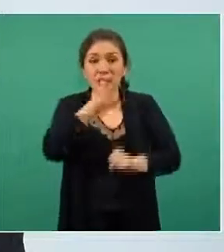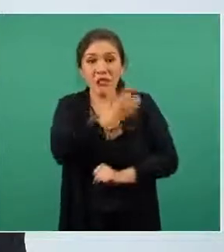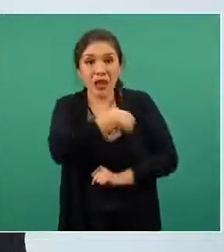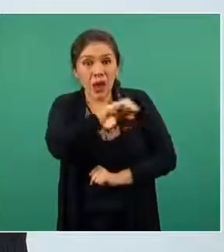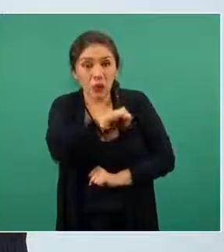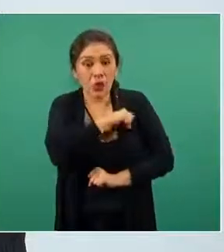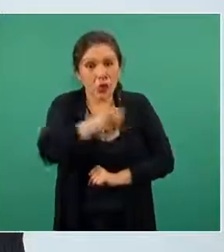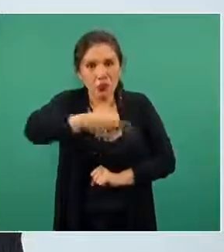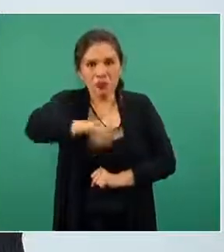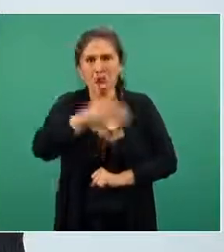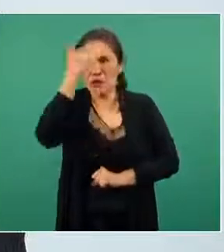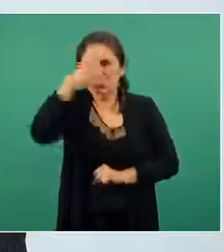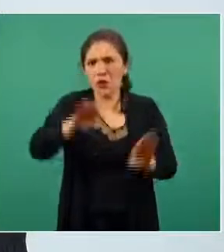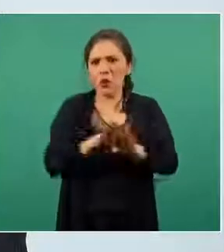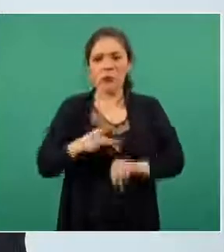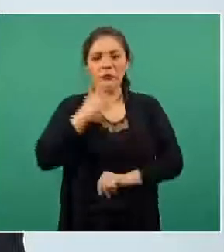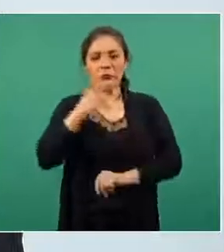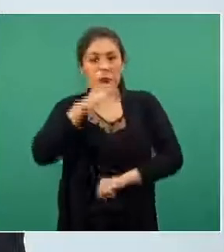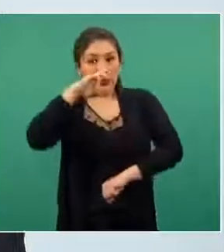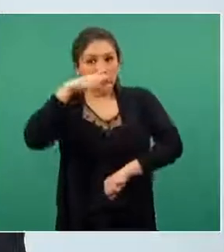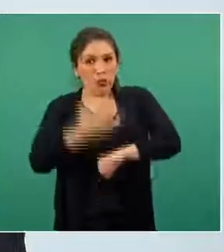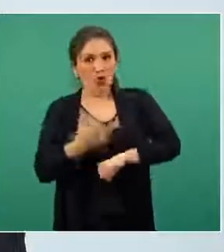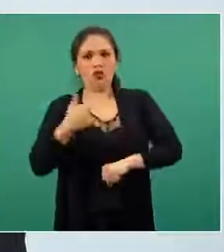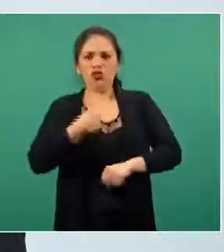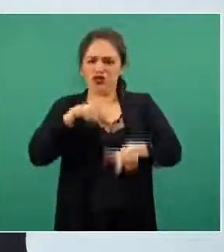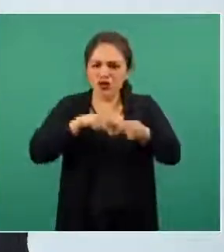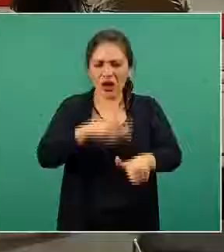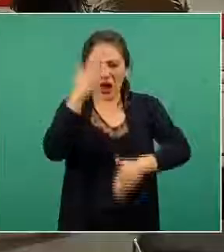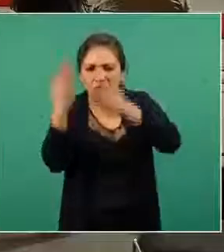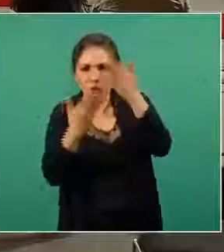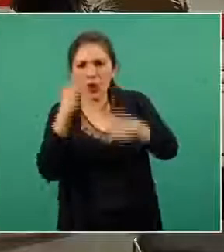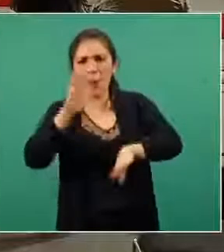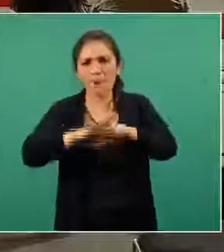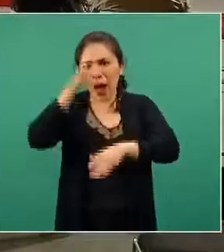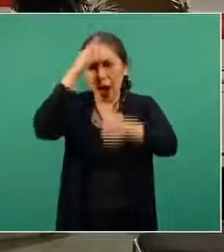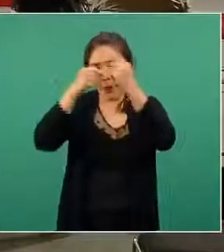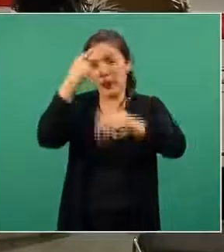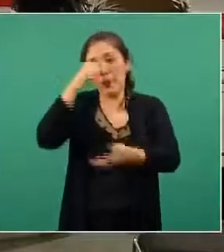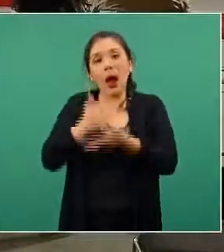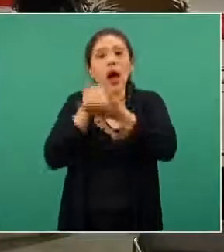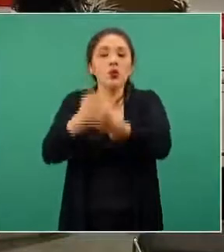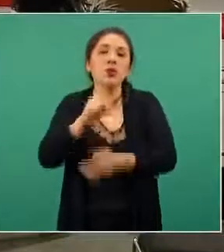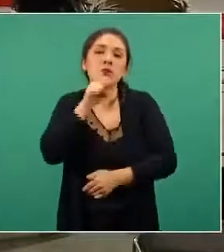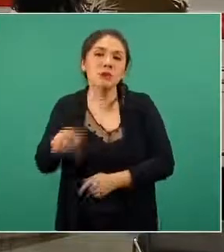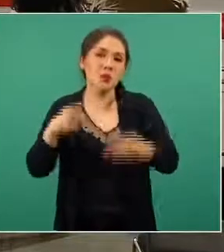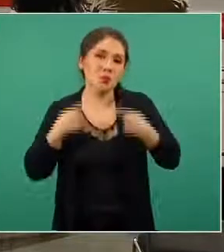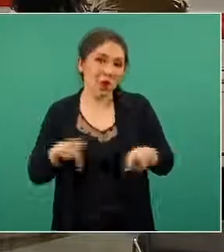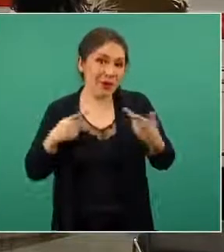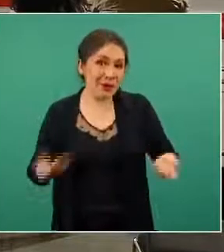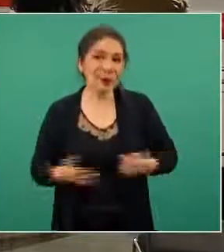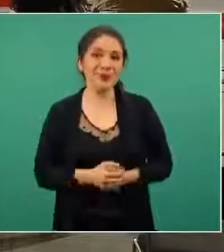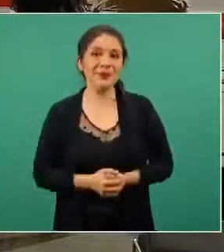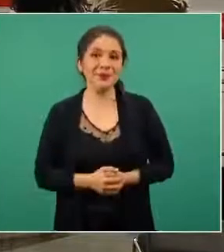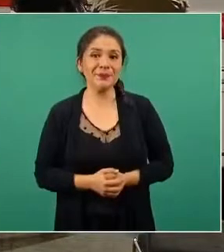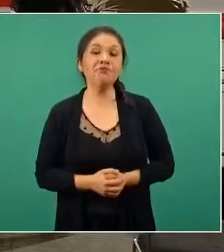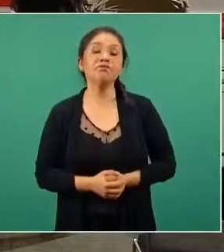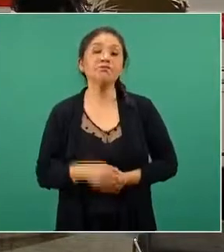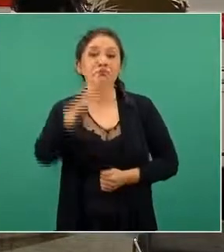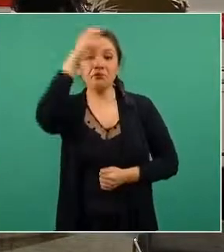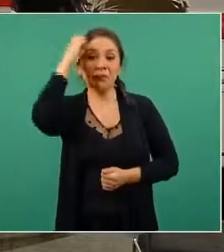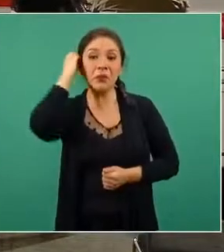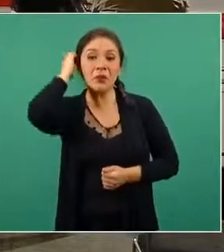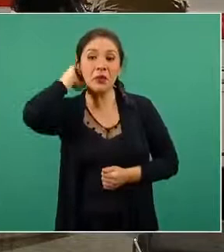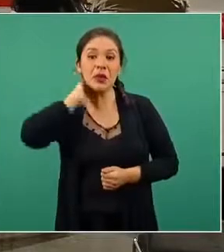y ellos lo toman como responsabilidad mantenerse actualizados por el bien de los pacientes. Siendo la